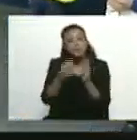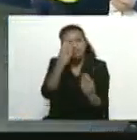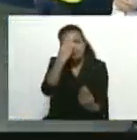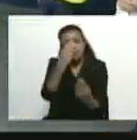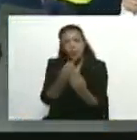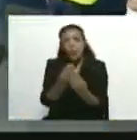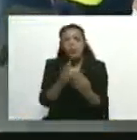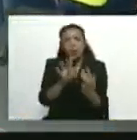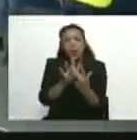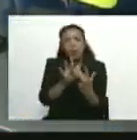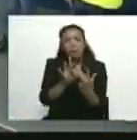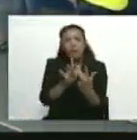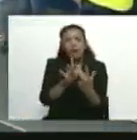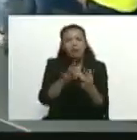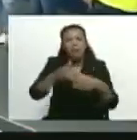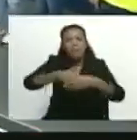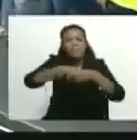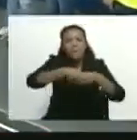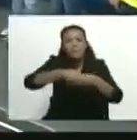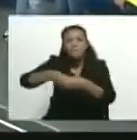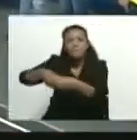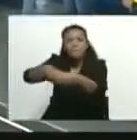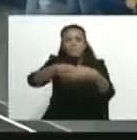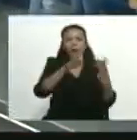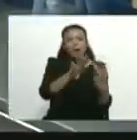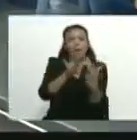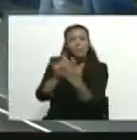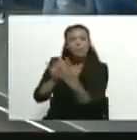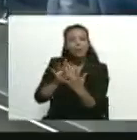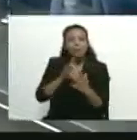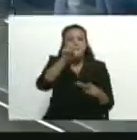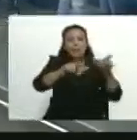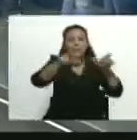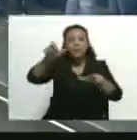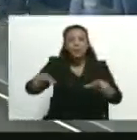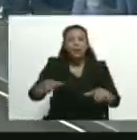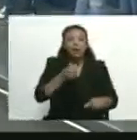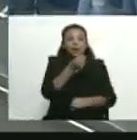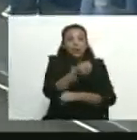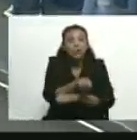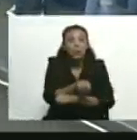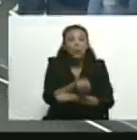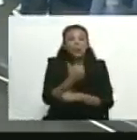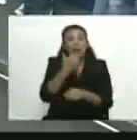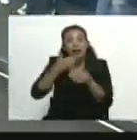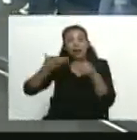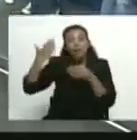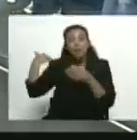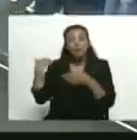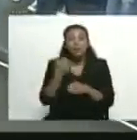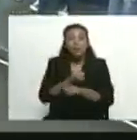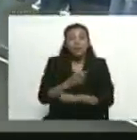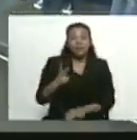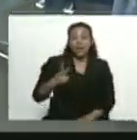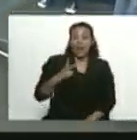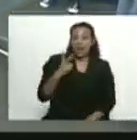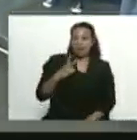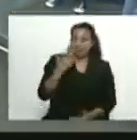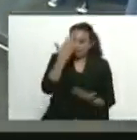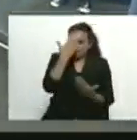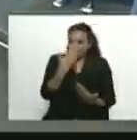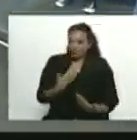muchachas. Por aquí voy acercándome. Ah, bachilleres de la República, mire, este se vino elegante,